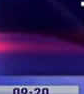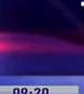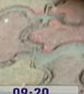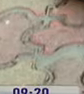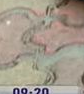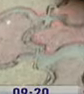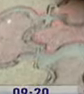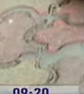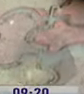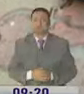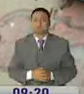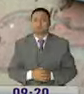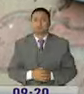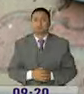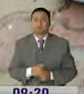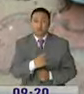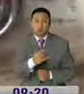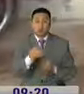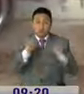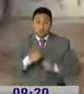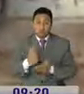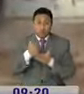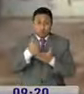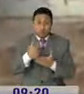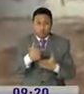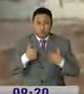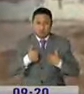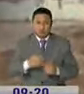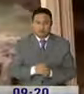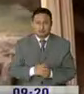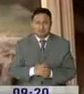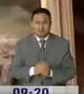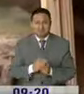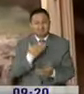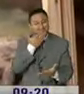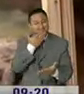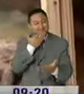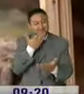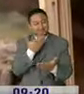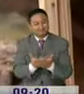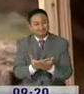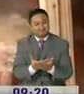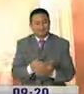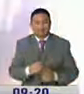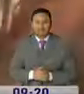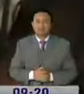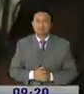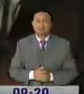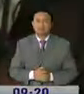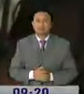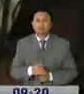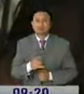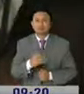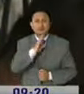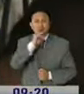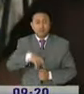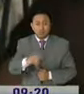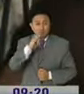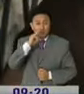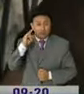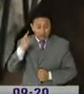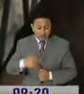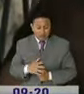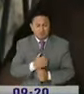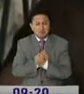0969-1576-56. Si está en sus manos ayudar a estos animalitos, muchas gracias. Un amor incondicional, son como unos niños,